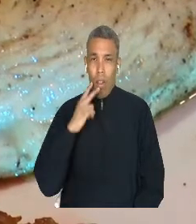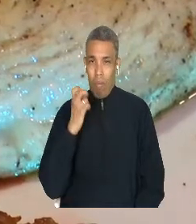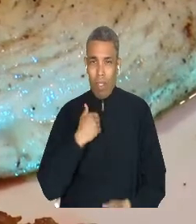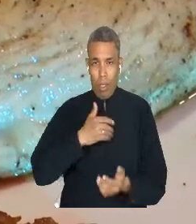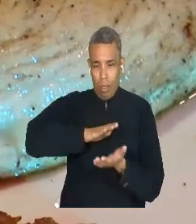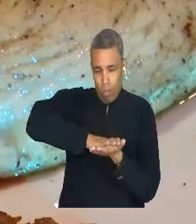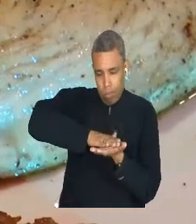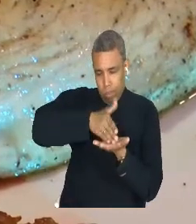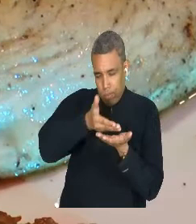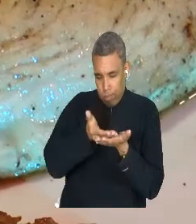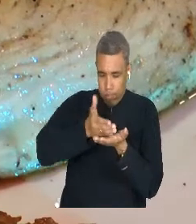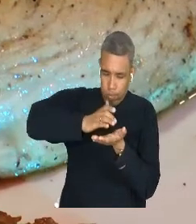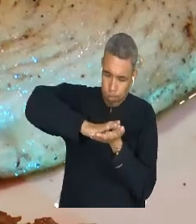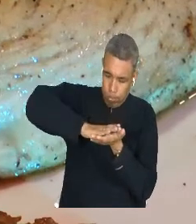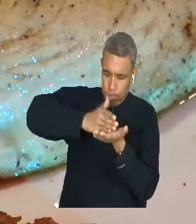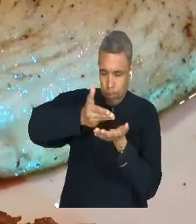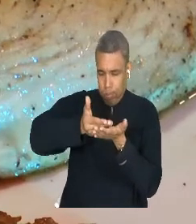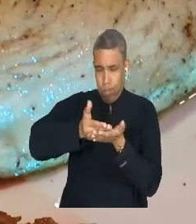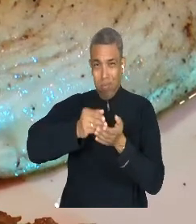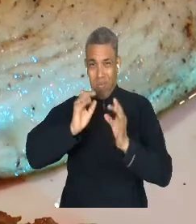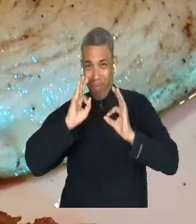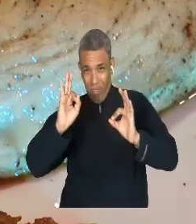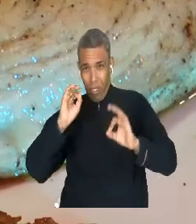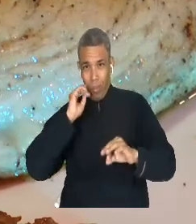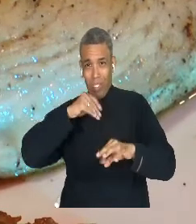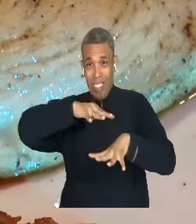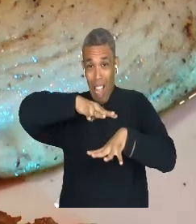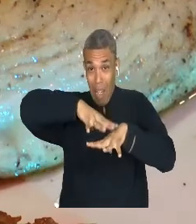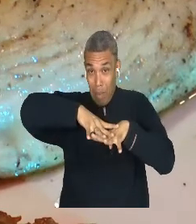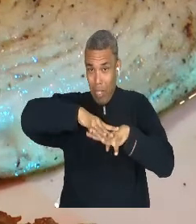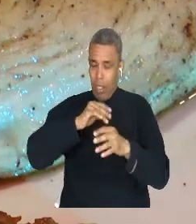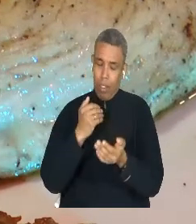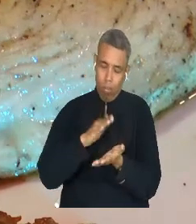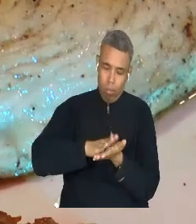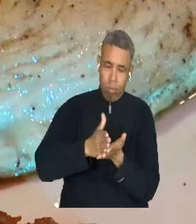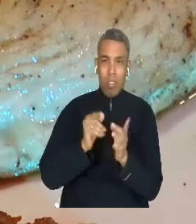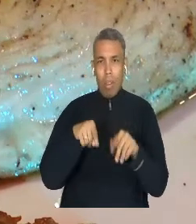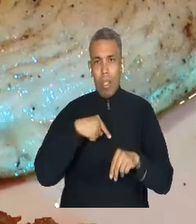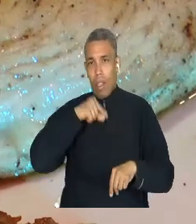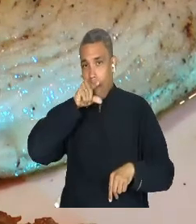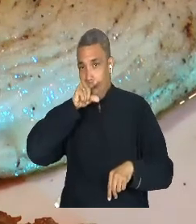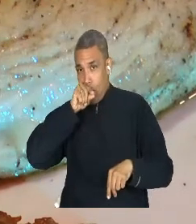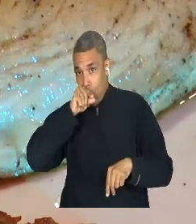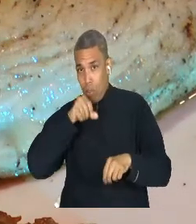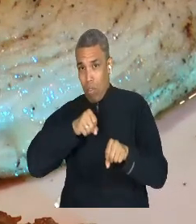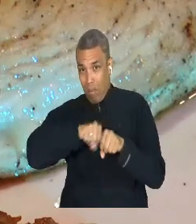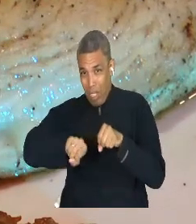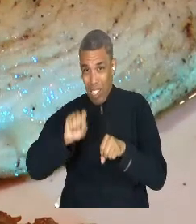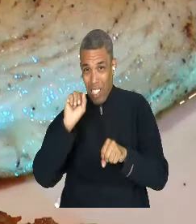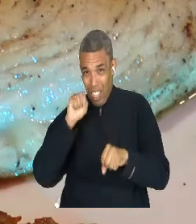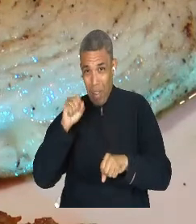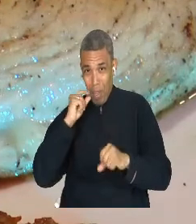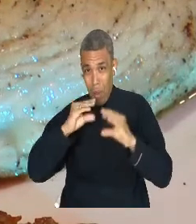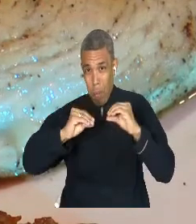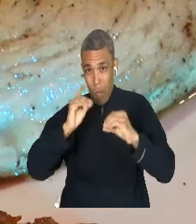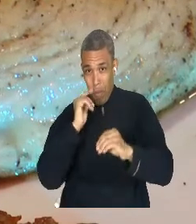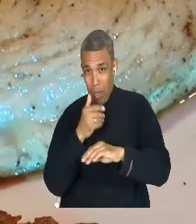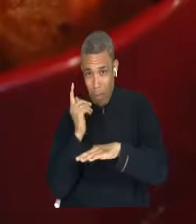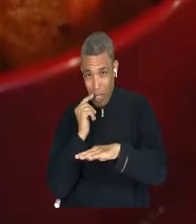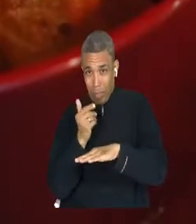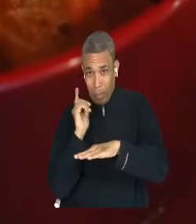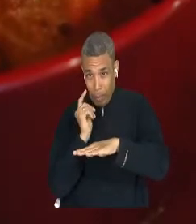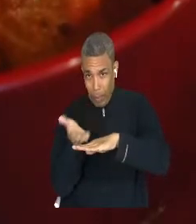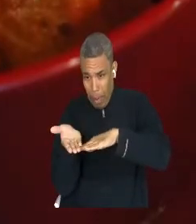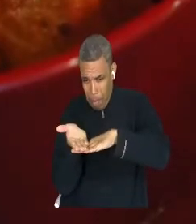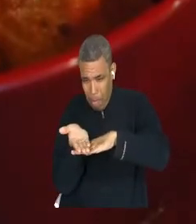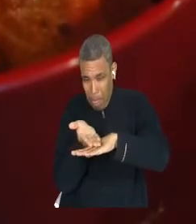¿sí? También la manejamos a la parrilla, igual que nuestra pechuga. Bueno, entonces, Kiara, aquí ya estamos viendo todos los ingredientes que vamos a utilizar